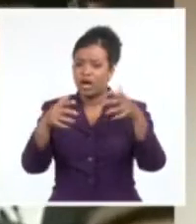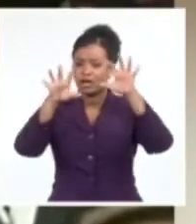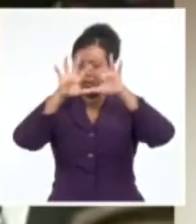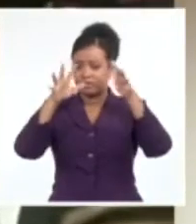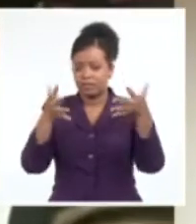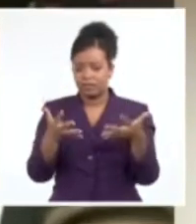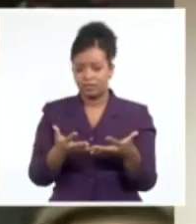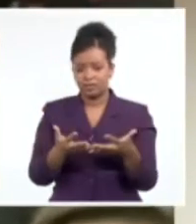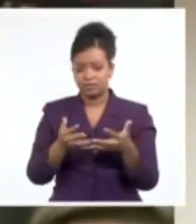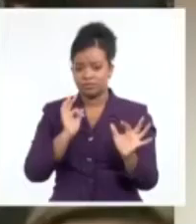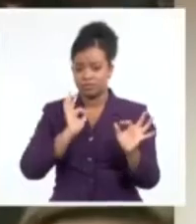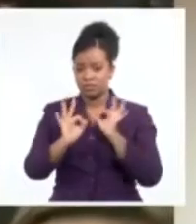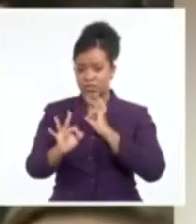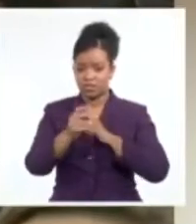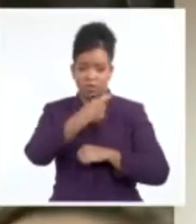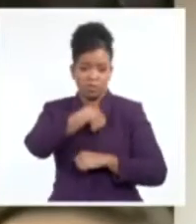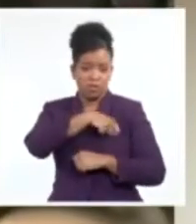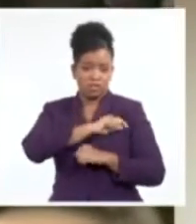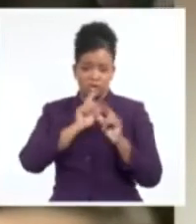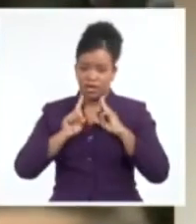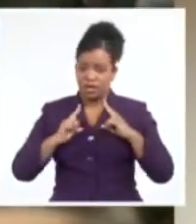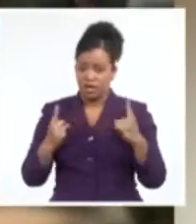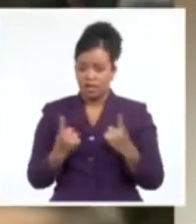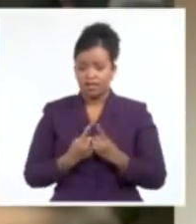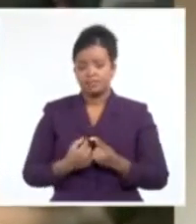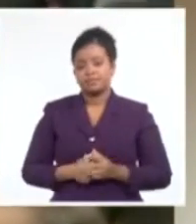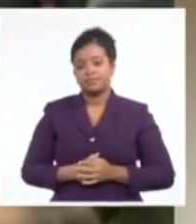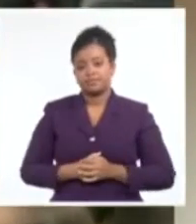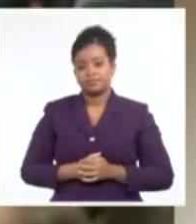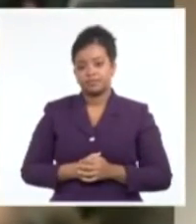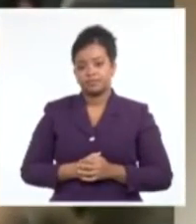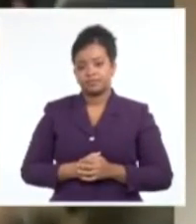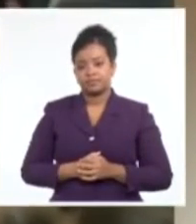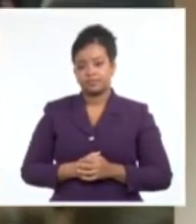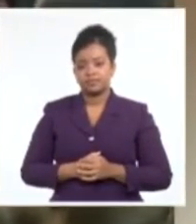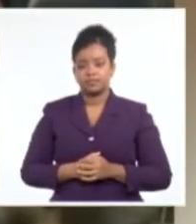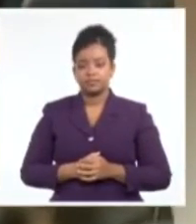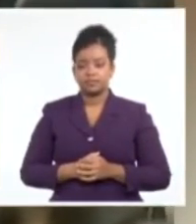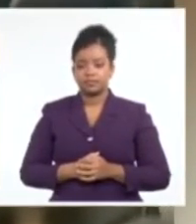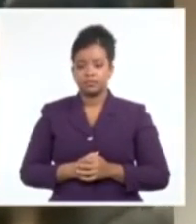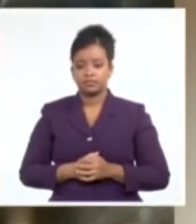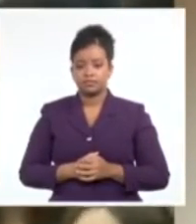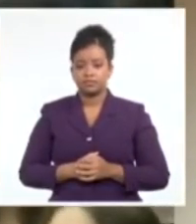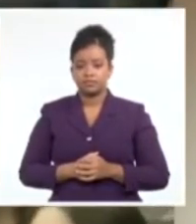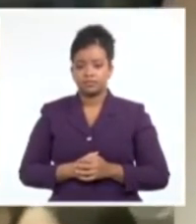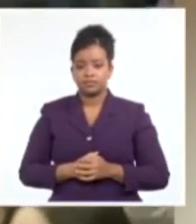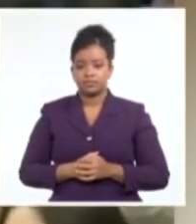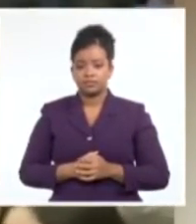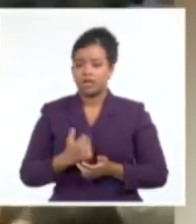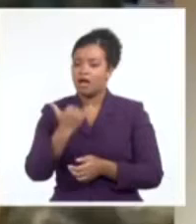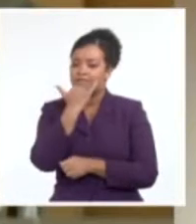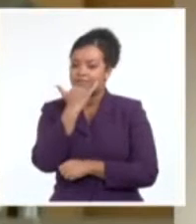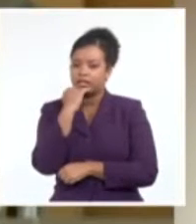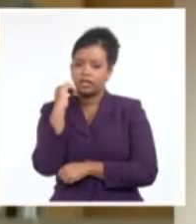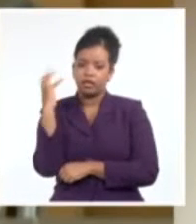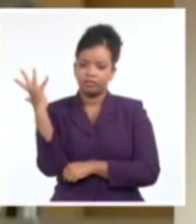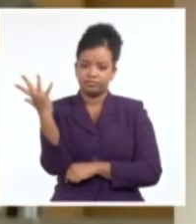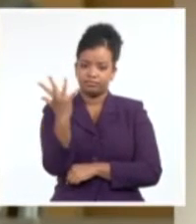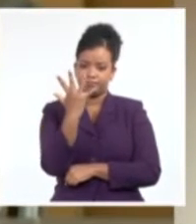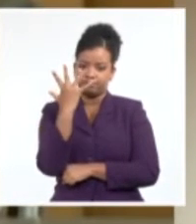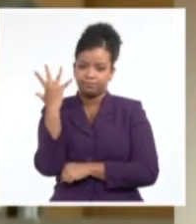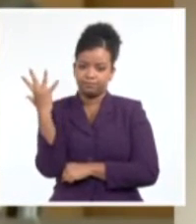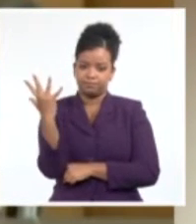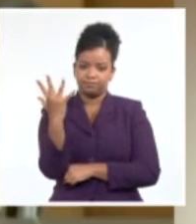humana. Es antinatural, en términos más humanos diría antihistórico,